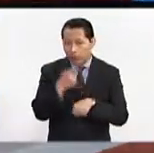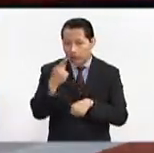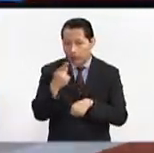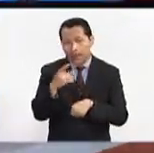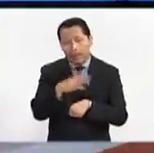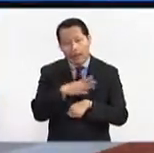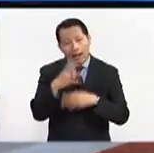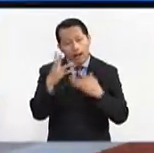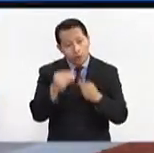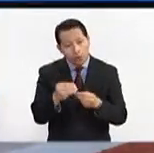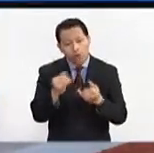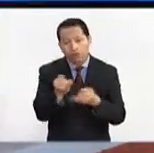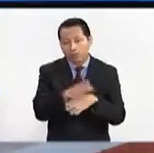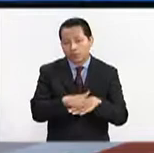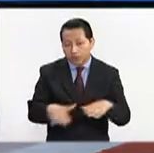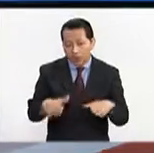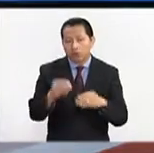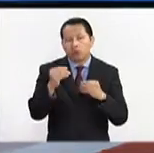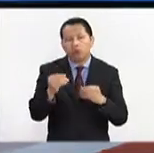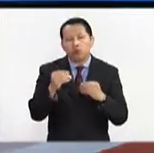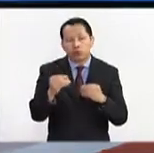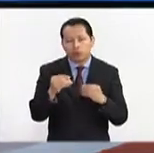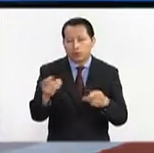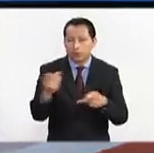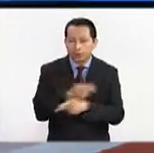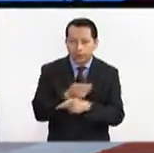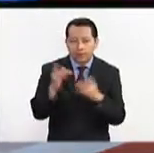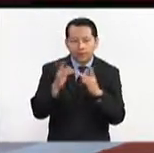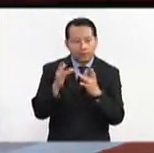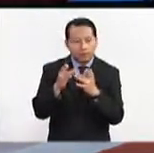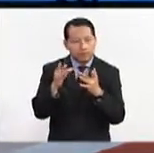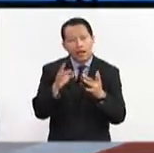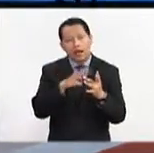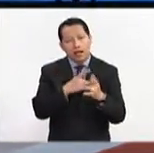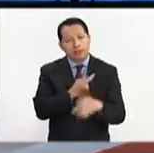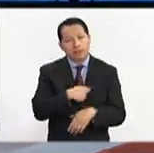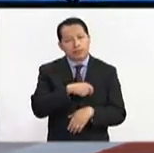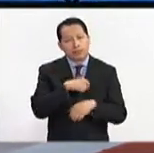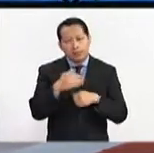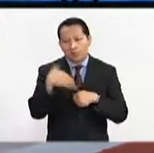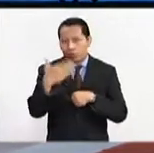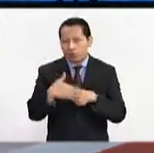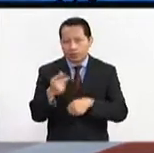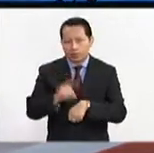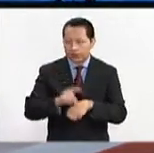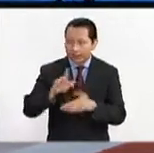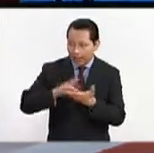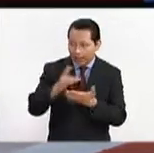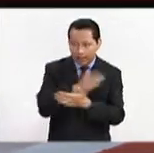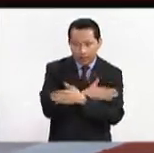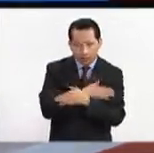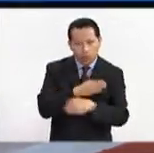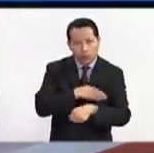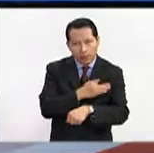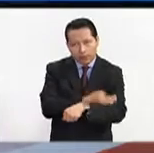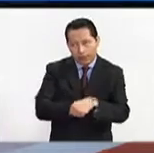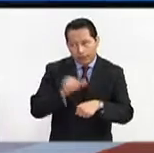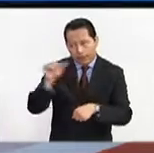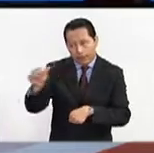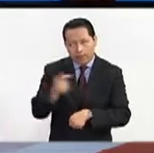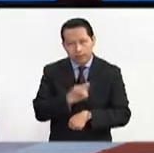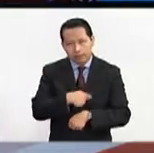viene todavía mucha información, muchos hechos y sucesos en España los próximos días. Gracias, un fuerte abrazo, buenas tardes hasta